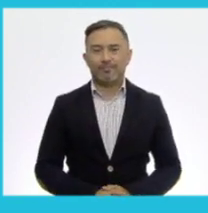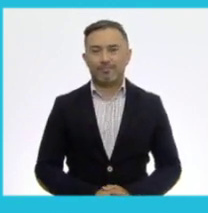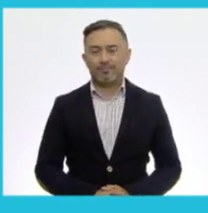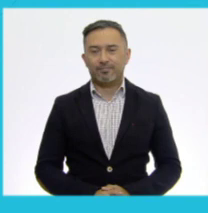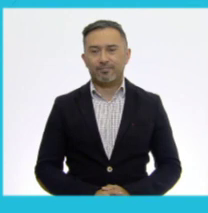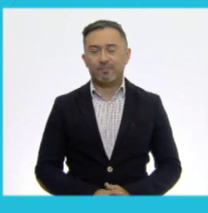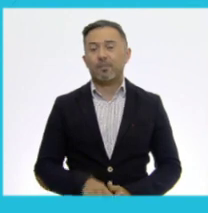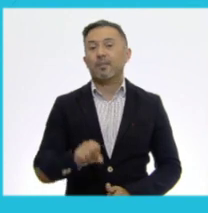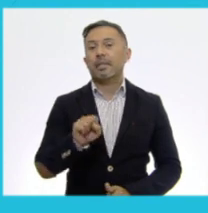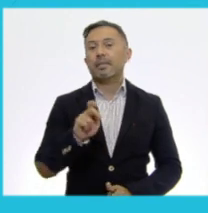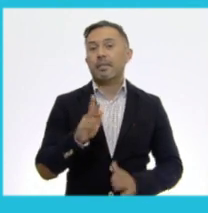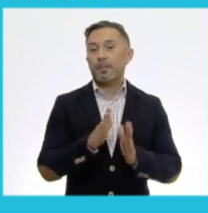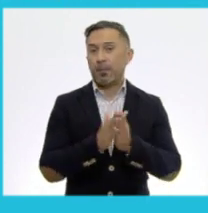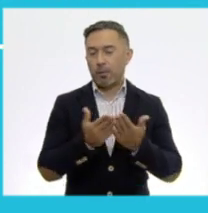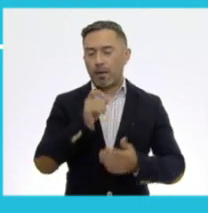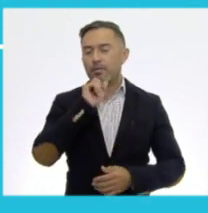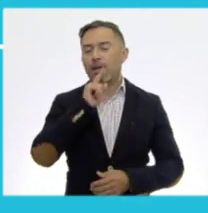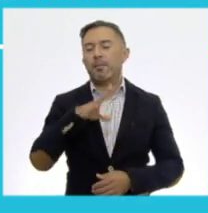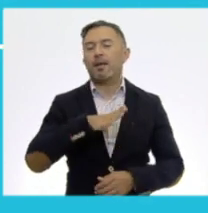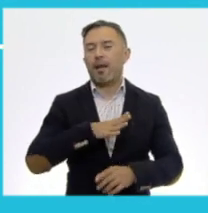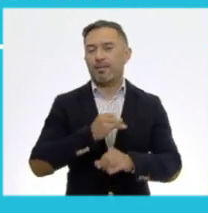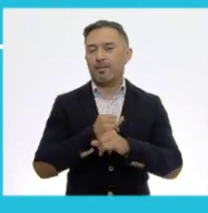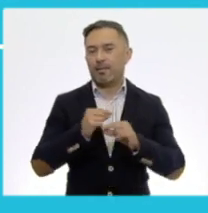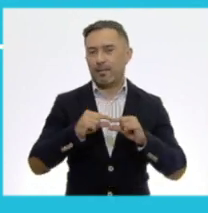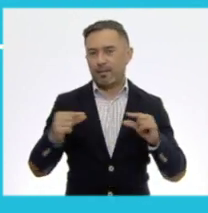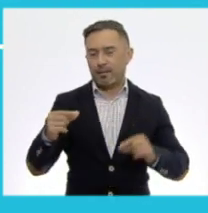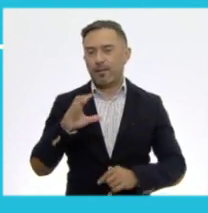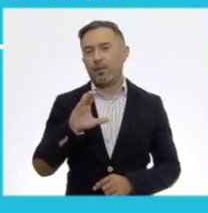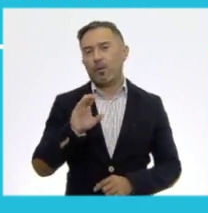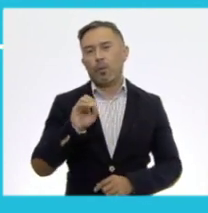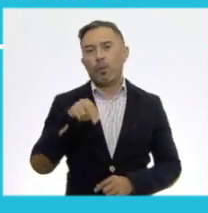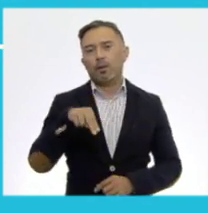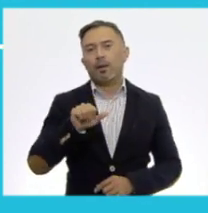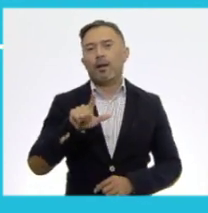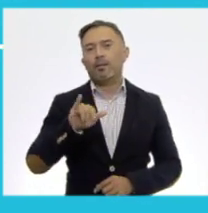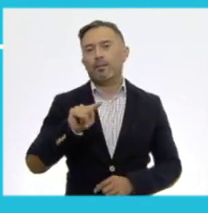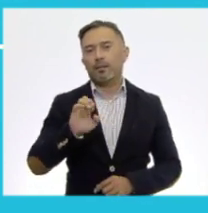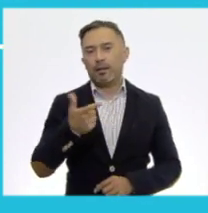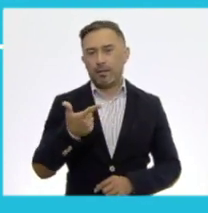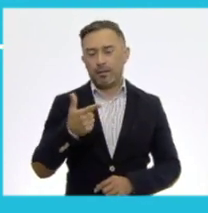También puedes encontrar los libros de texto en la página